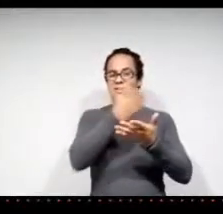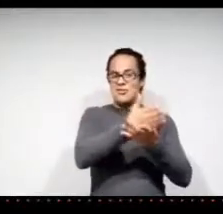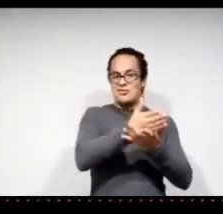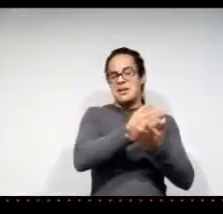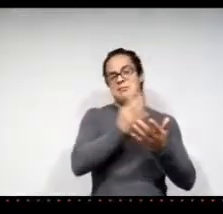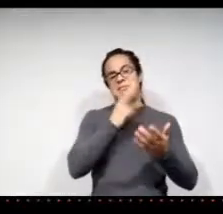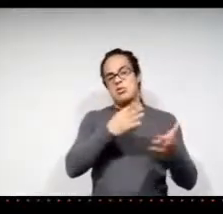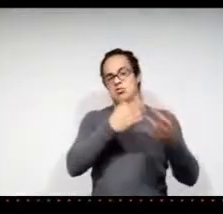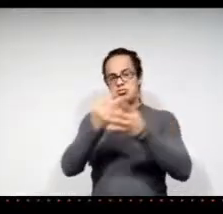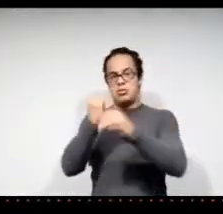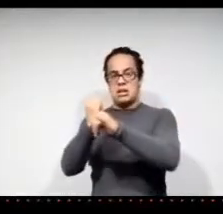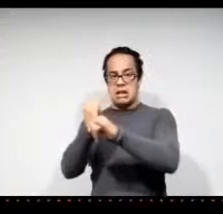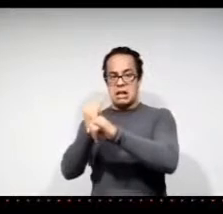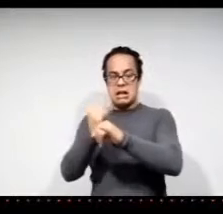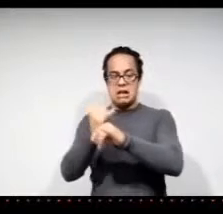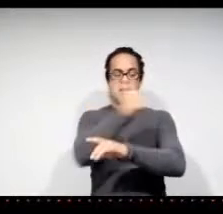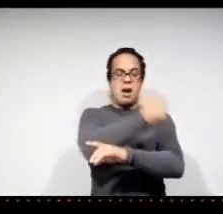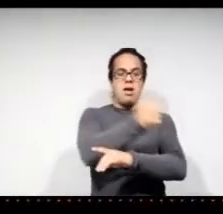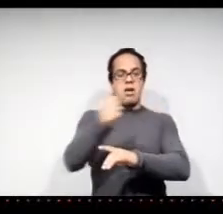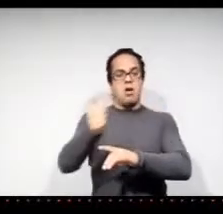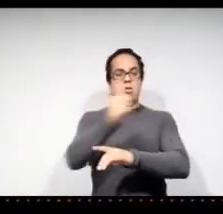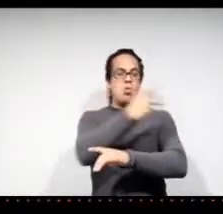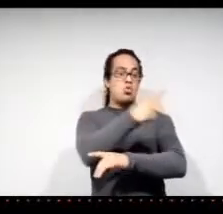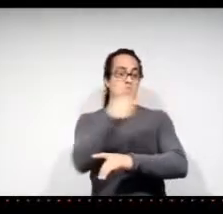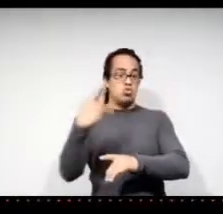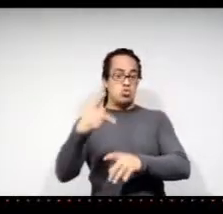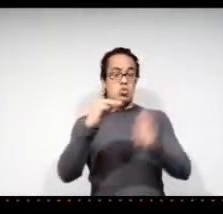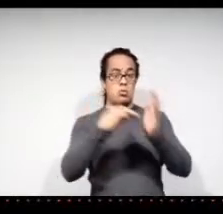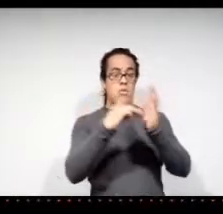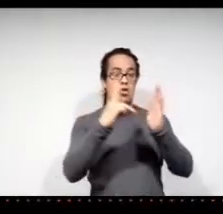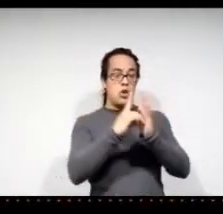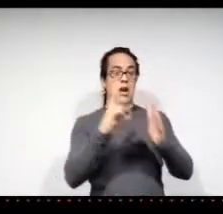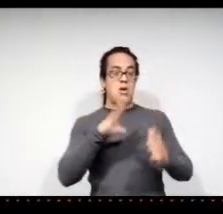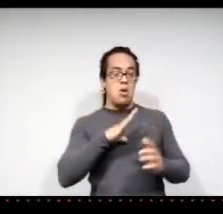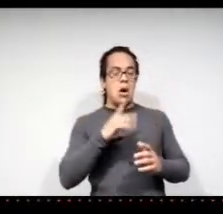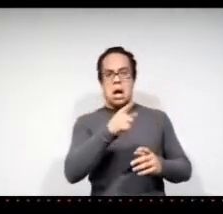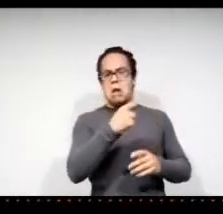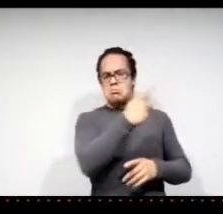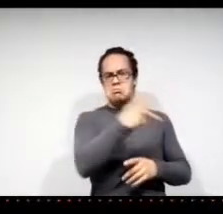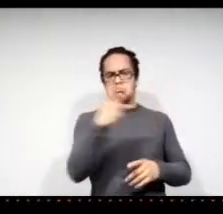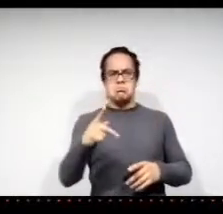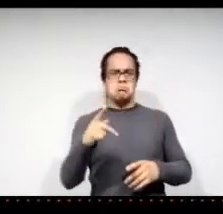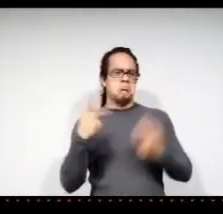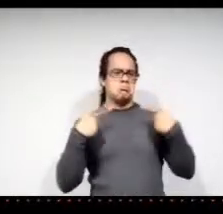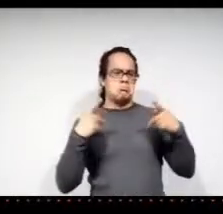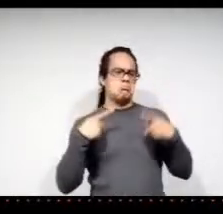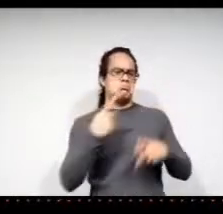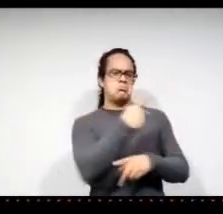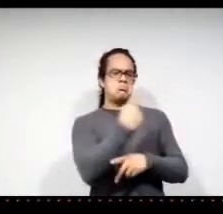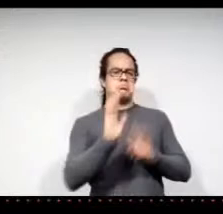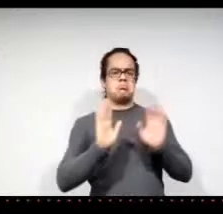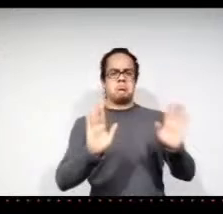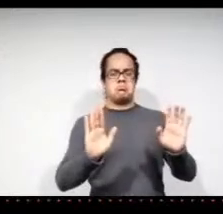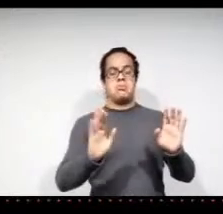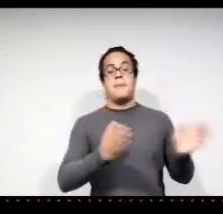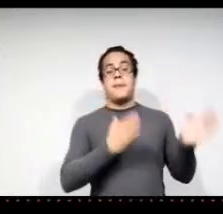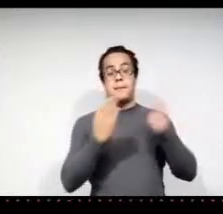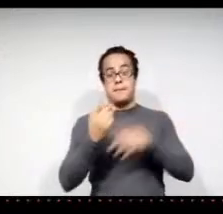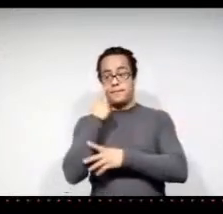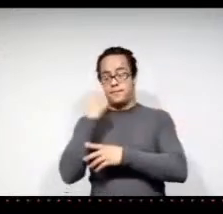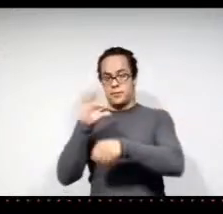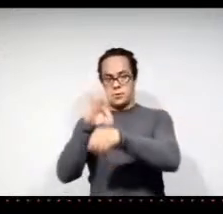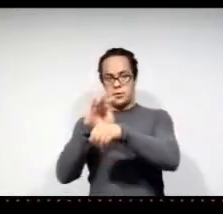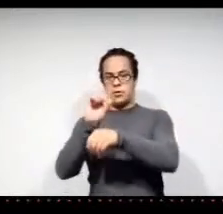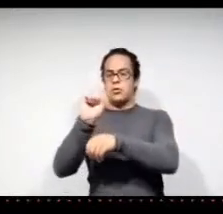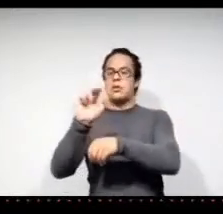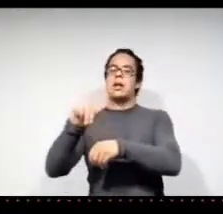no, cada modalidad también tiene sus usuarios particulares, ¿no? Uh-huh. Bueno, doy la palabra al doctor Sánchez